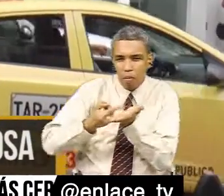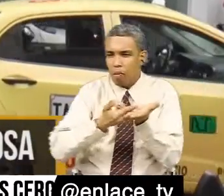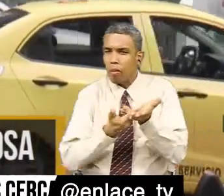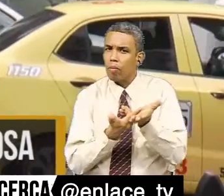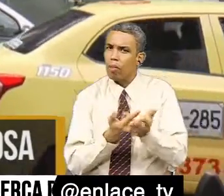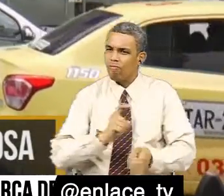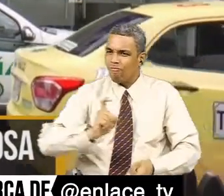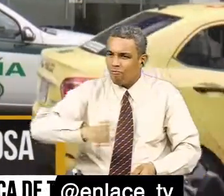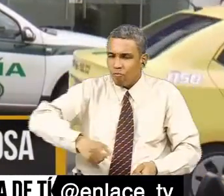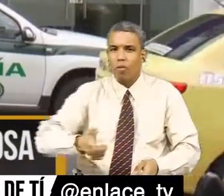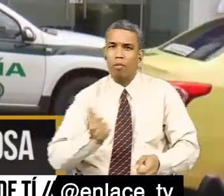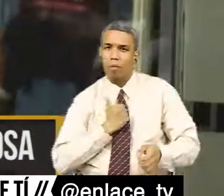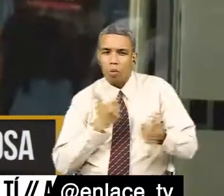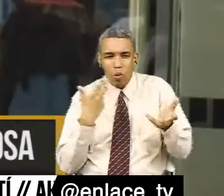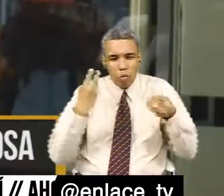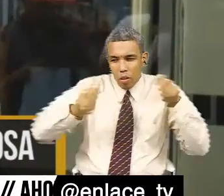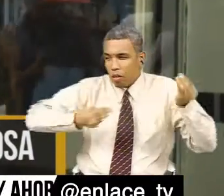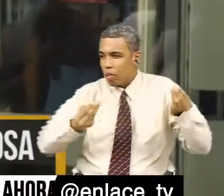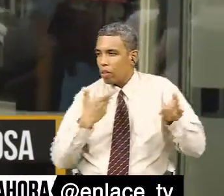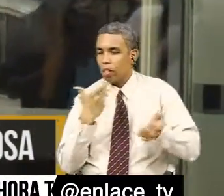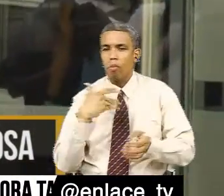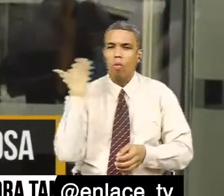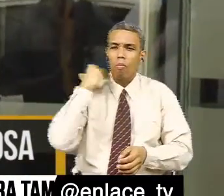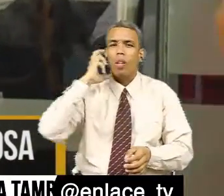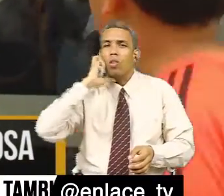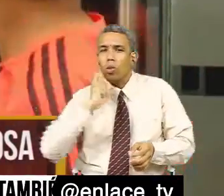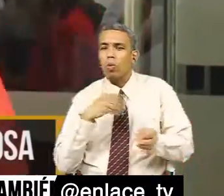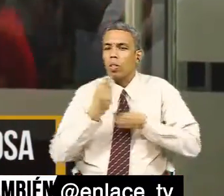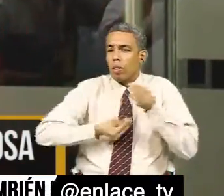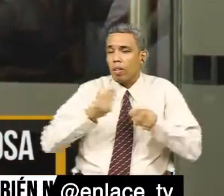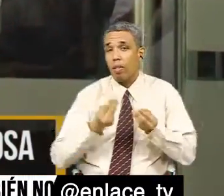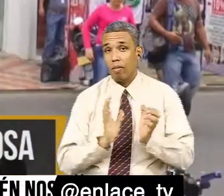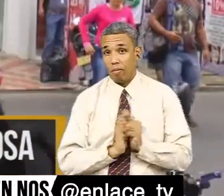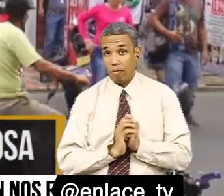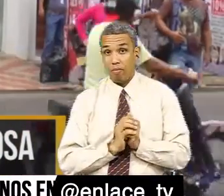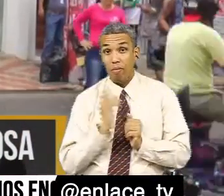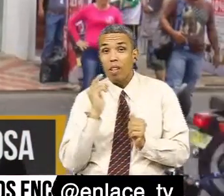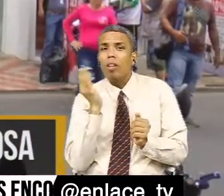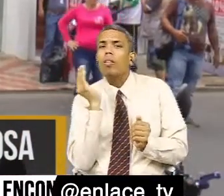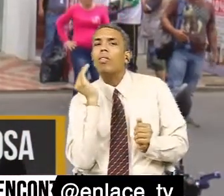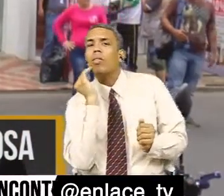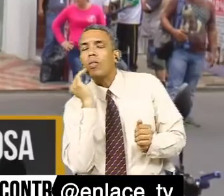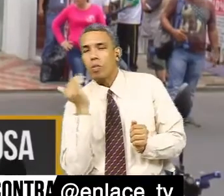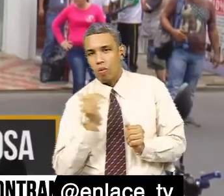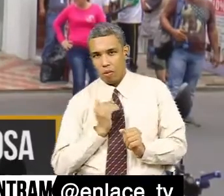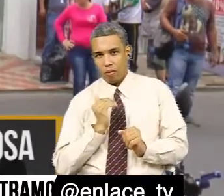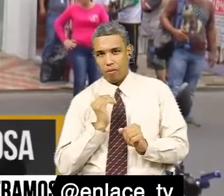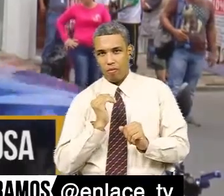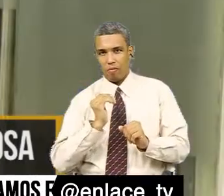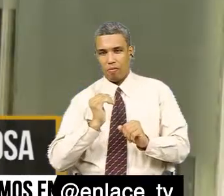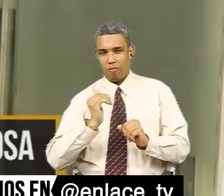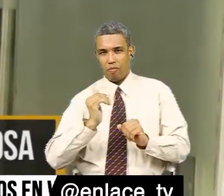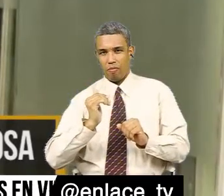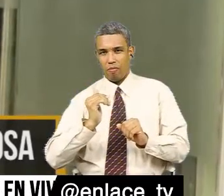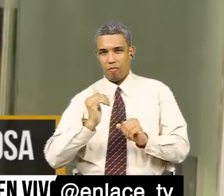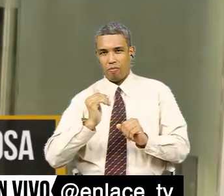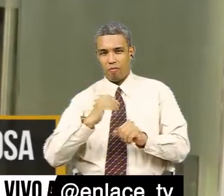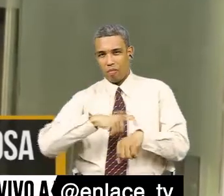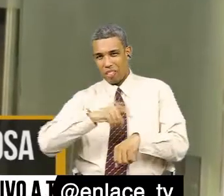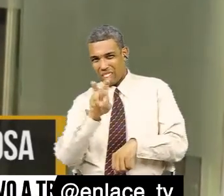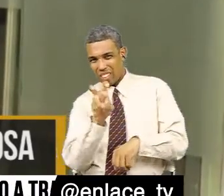para contrarrestar hechos que ponen en riesgo a la comunidad. La reunión se realizará sobre la calle 49 con 19, esquina, a las 7